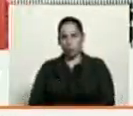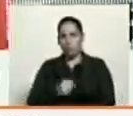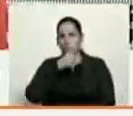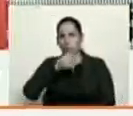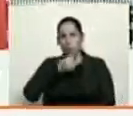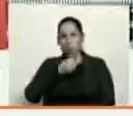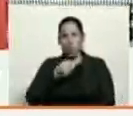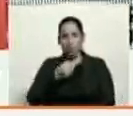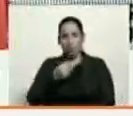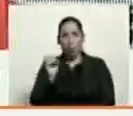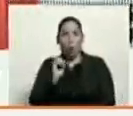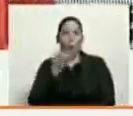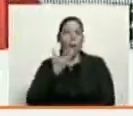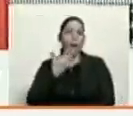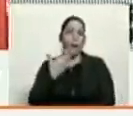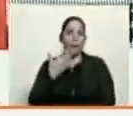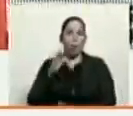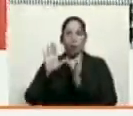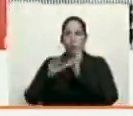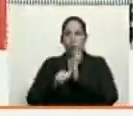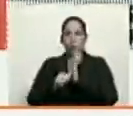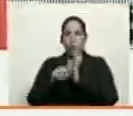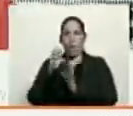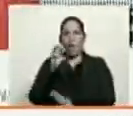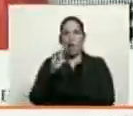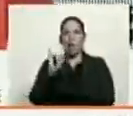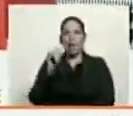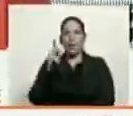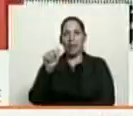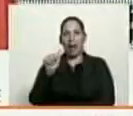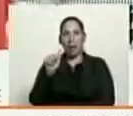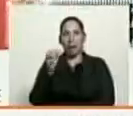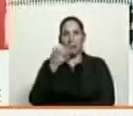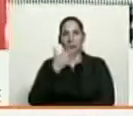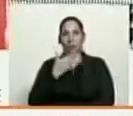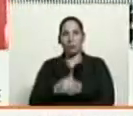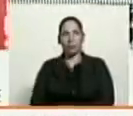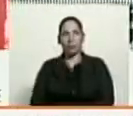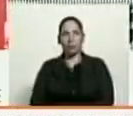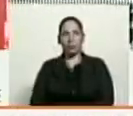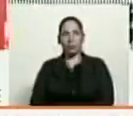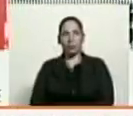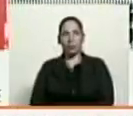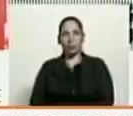O le vamos a quitar las cuentas a Erika, también está sancionada. Ah, bueno, aquí un gentío que está sancionado.